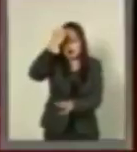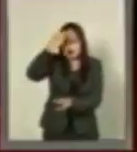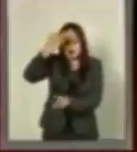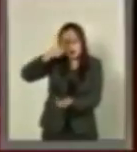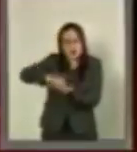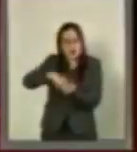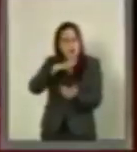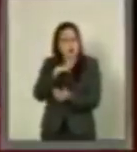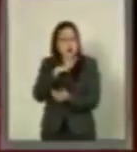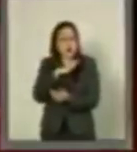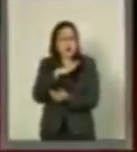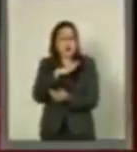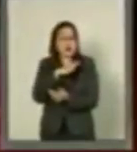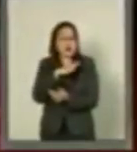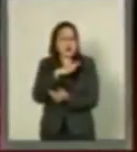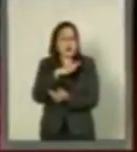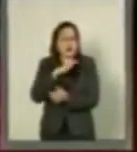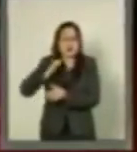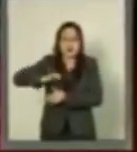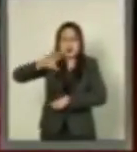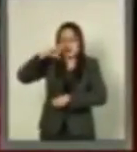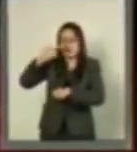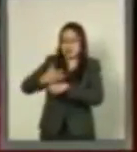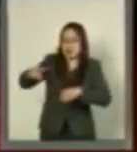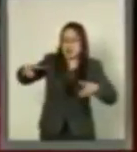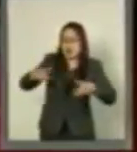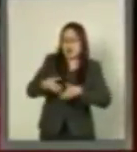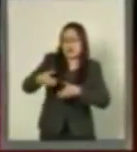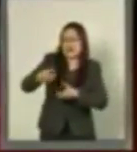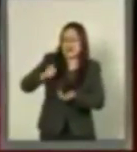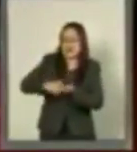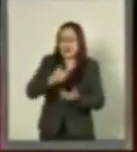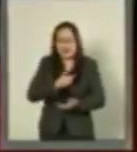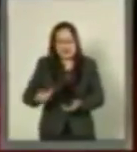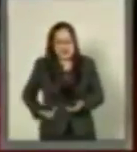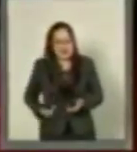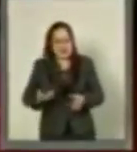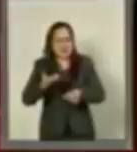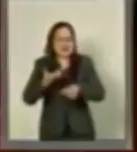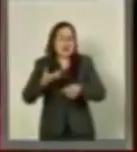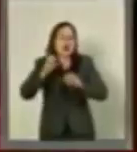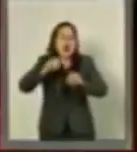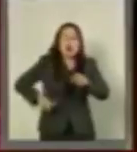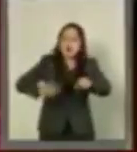tienen los titulares del Poder Ejecutivo estatales,